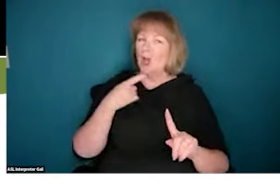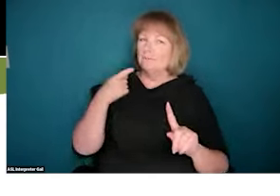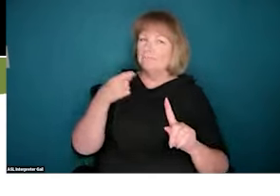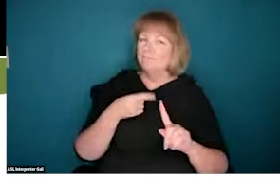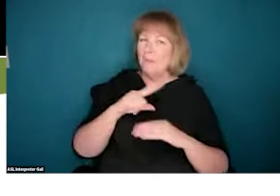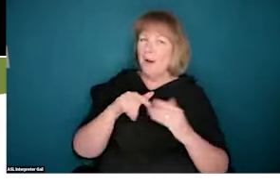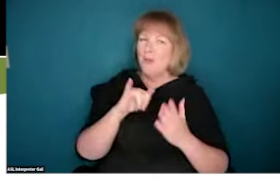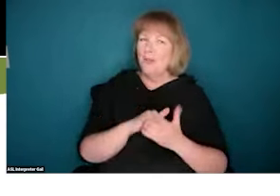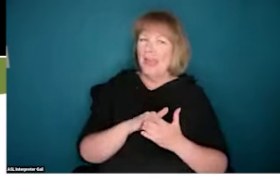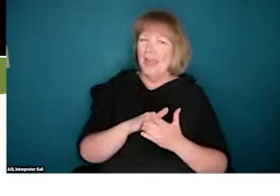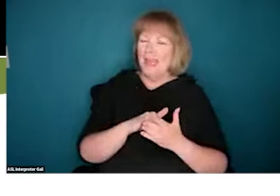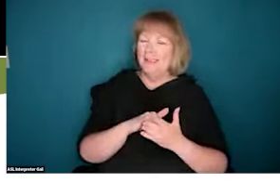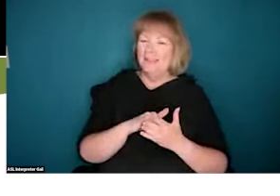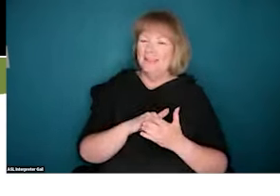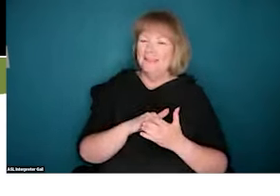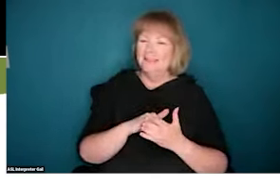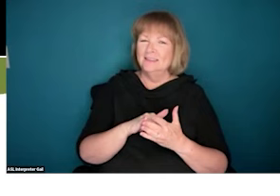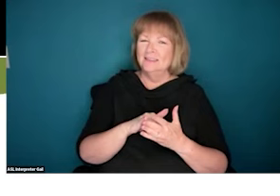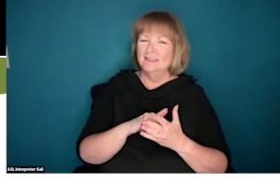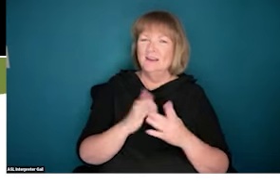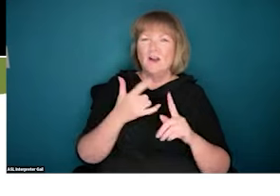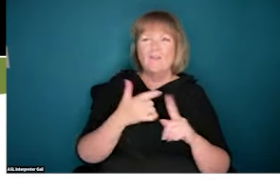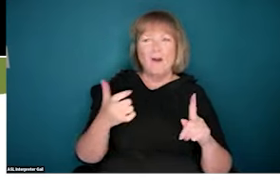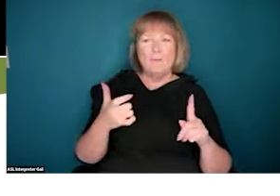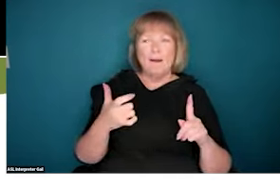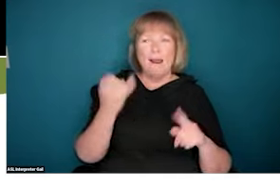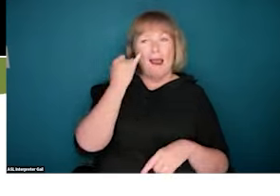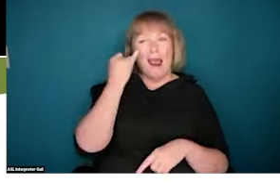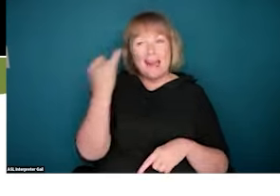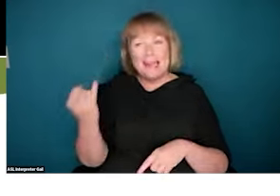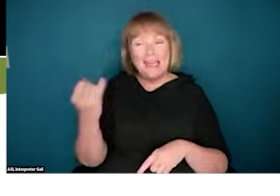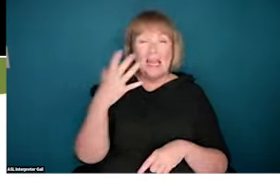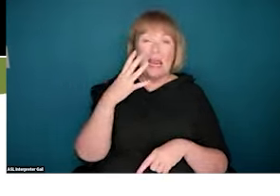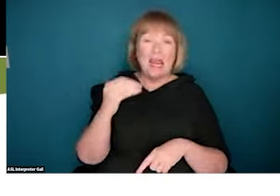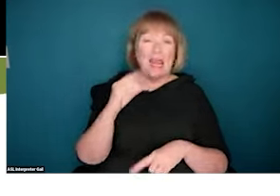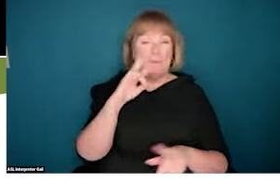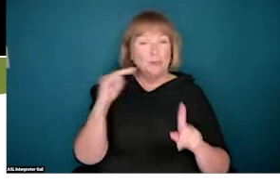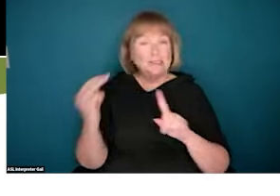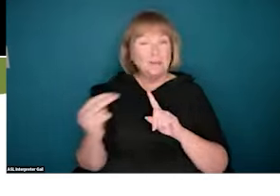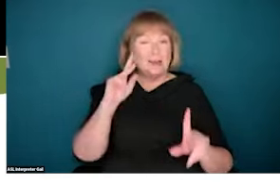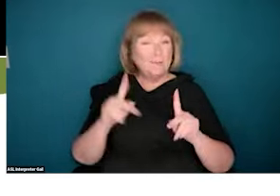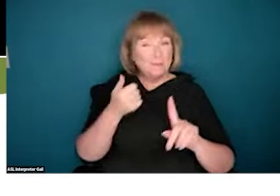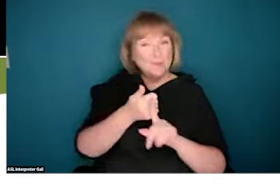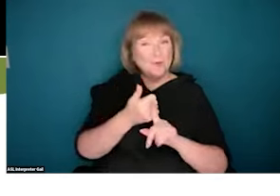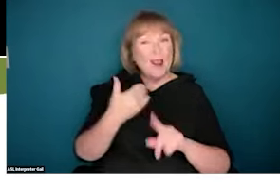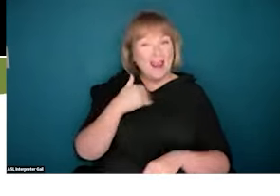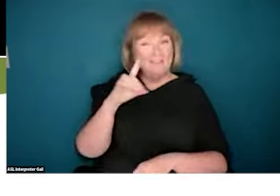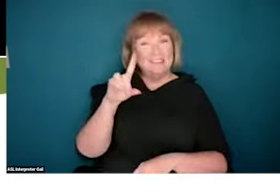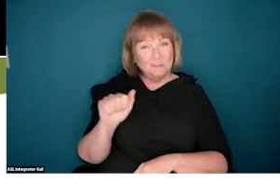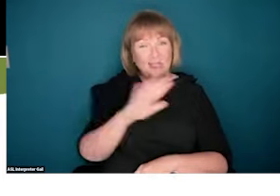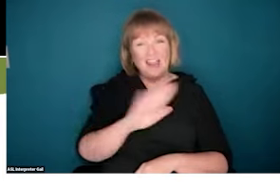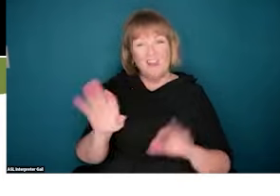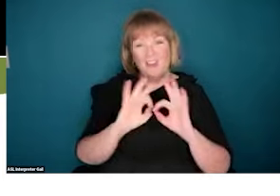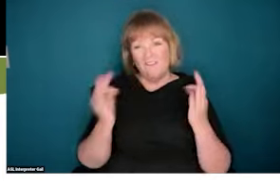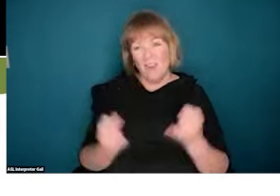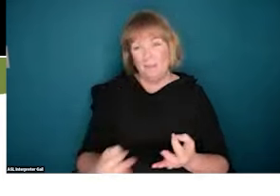es para ustedes, pero también vamos a hablar específicamente desde el punto de vista o del contexto o perspectiva de las personas con